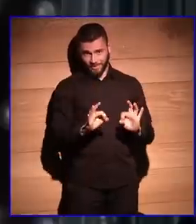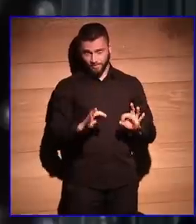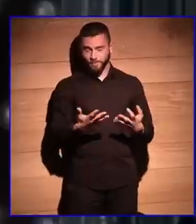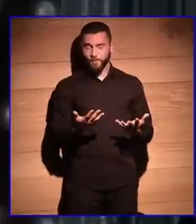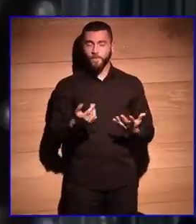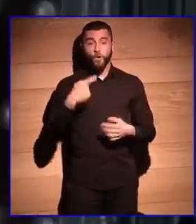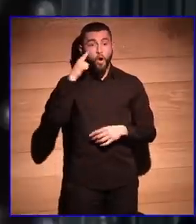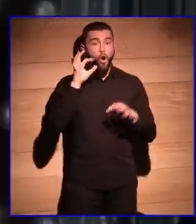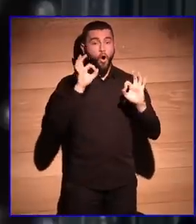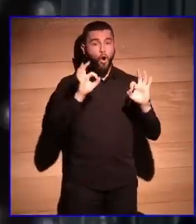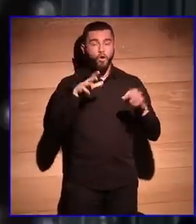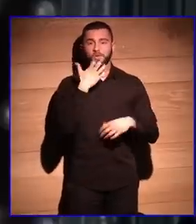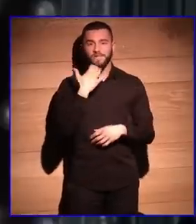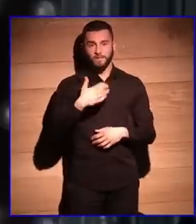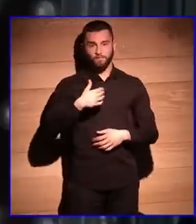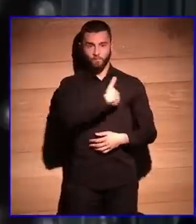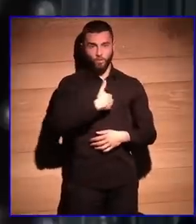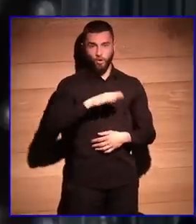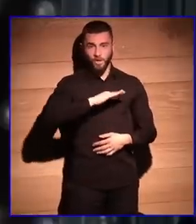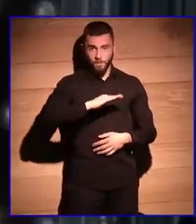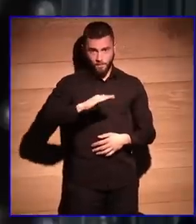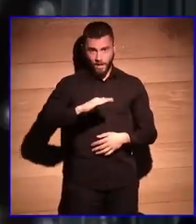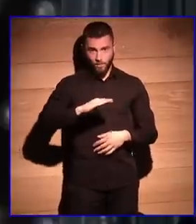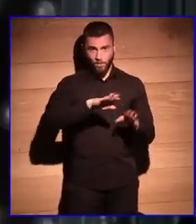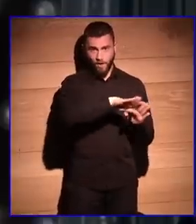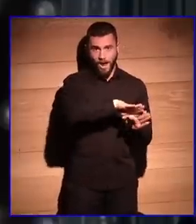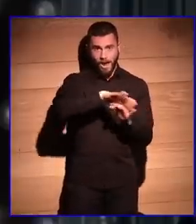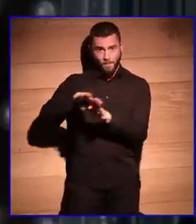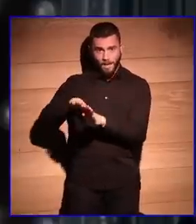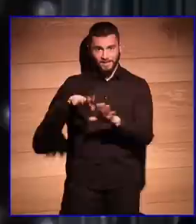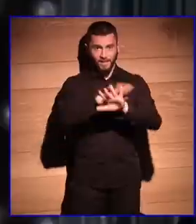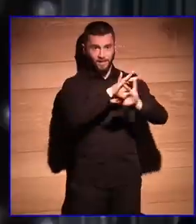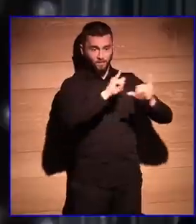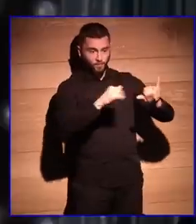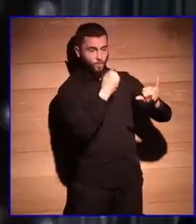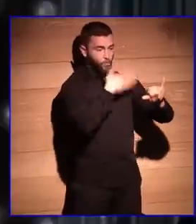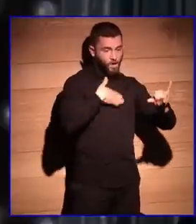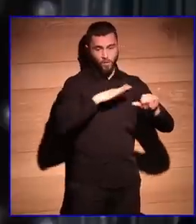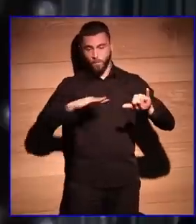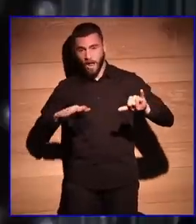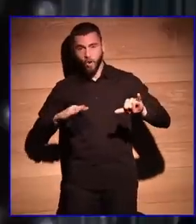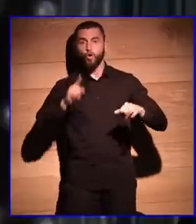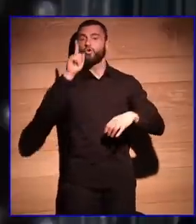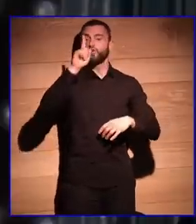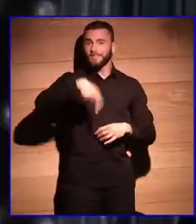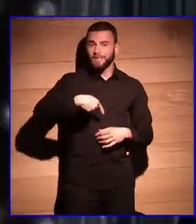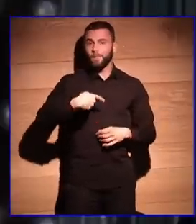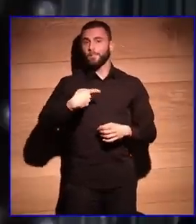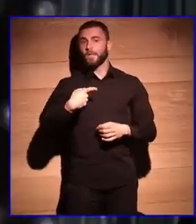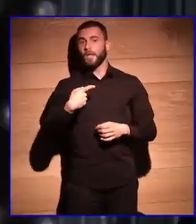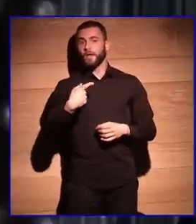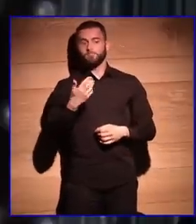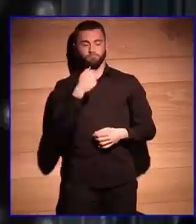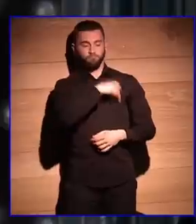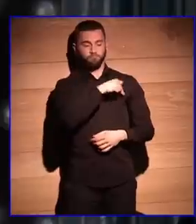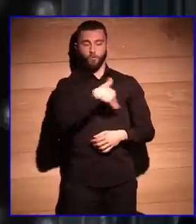Ojo, porque si la función del malo, aparte de funcionar de contraste con el bueno, es también la de ejercer una función relativamente moralizante,